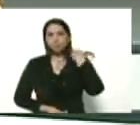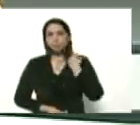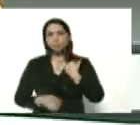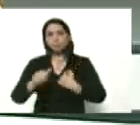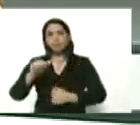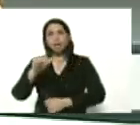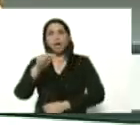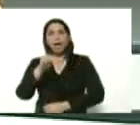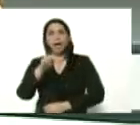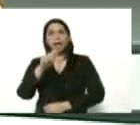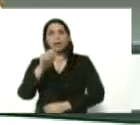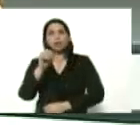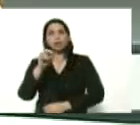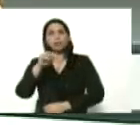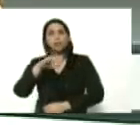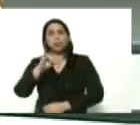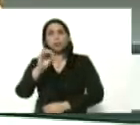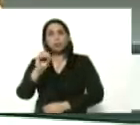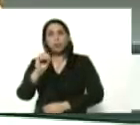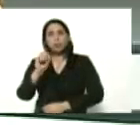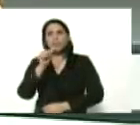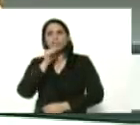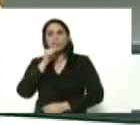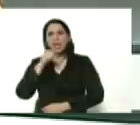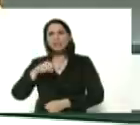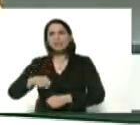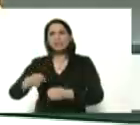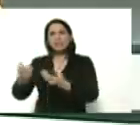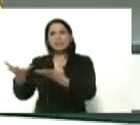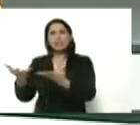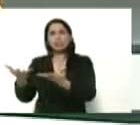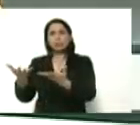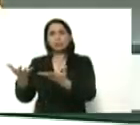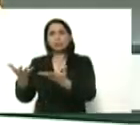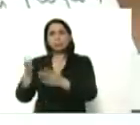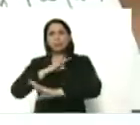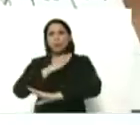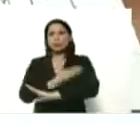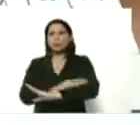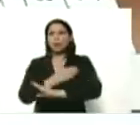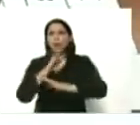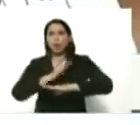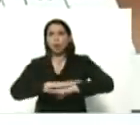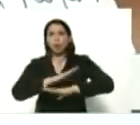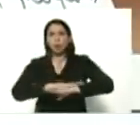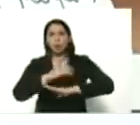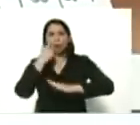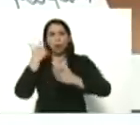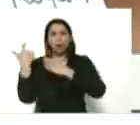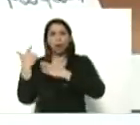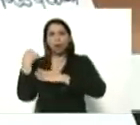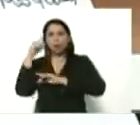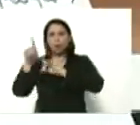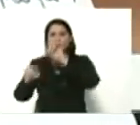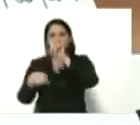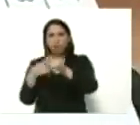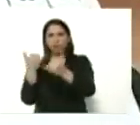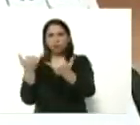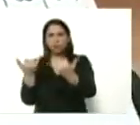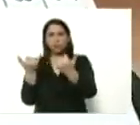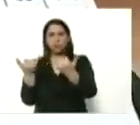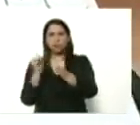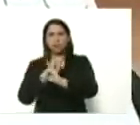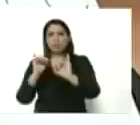Antonio Sequea Torres, quien se ha rendido a las fuerzas del orden, está siendo interrogado en este momento y